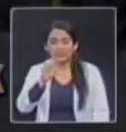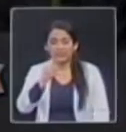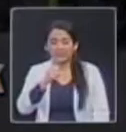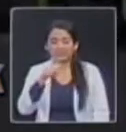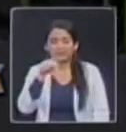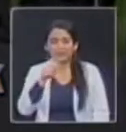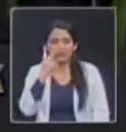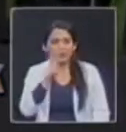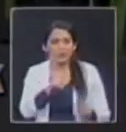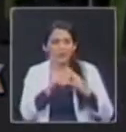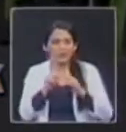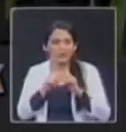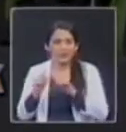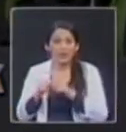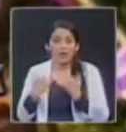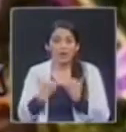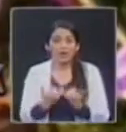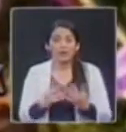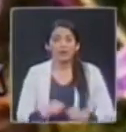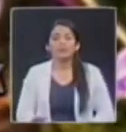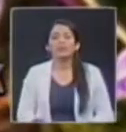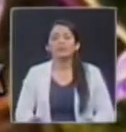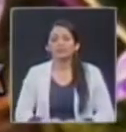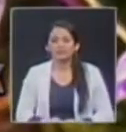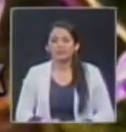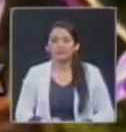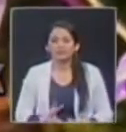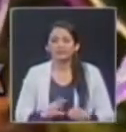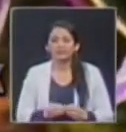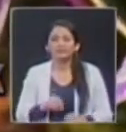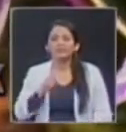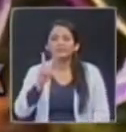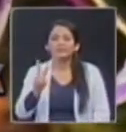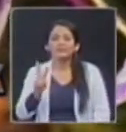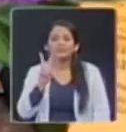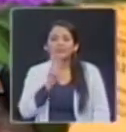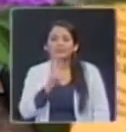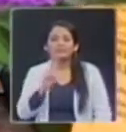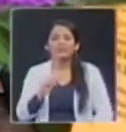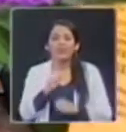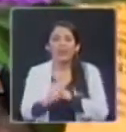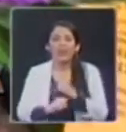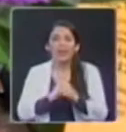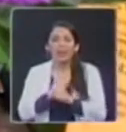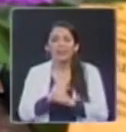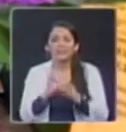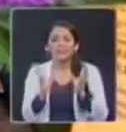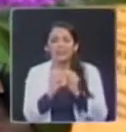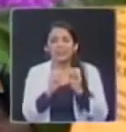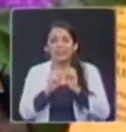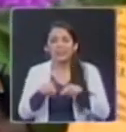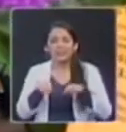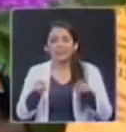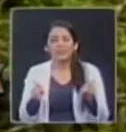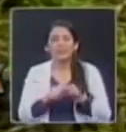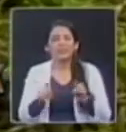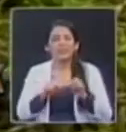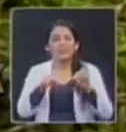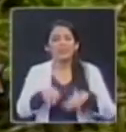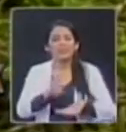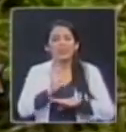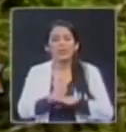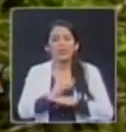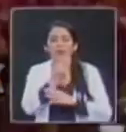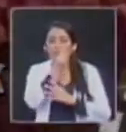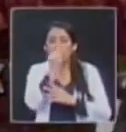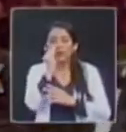ser parte del 22º Congreso Mundial, que tiene como objetivo que el país genere ecoturismo, la industrialización de la flor